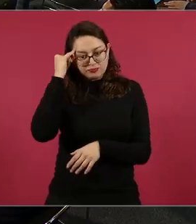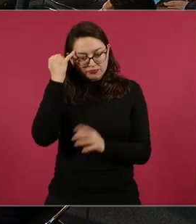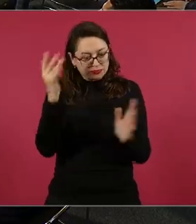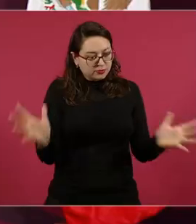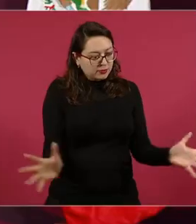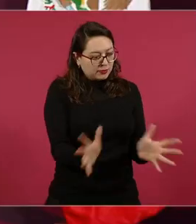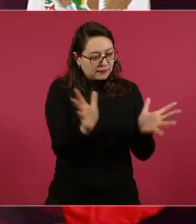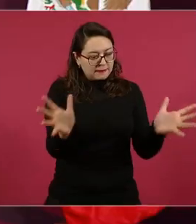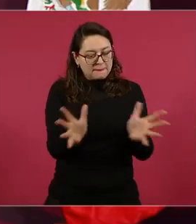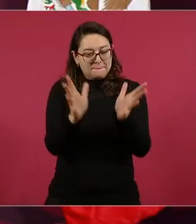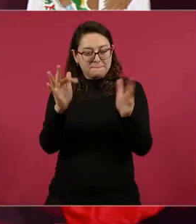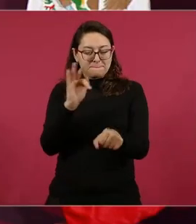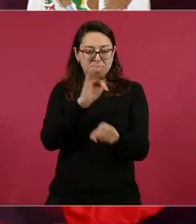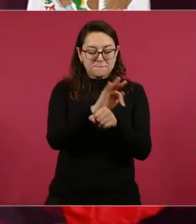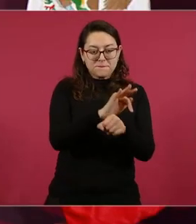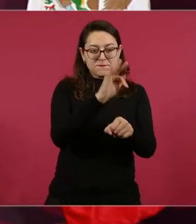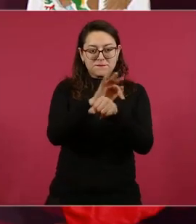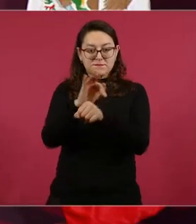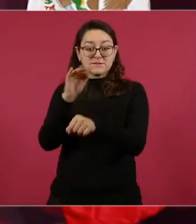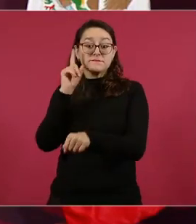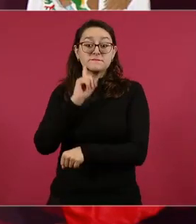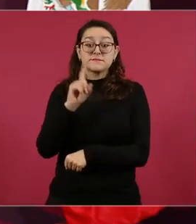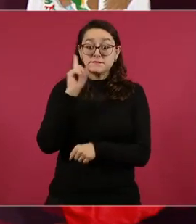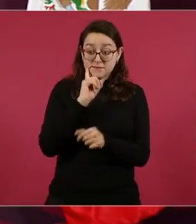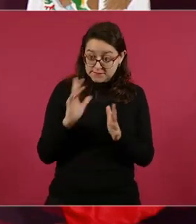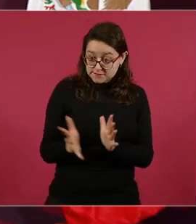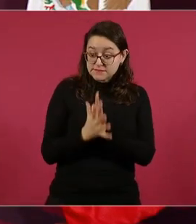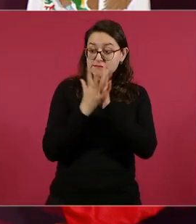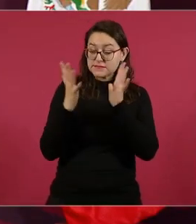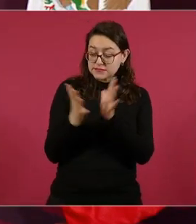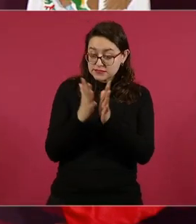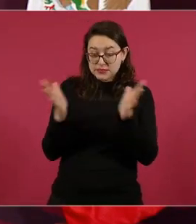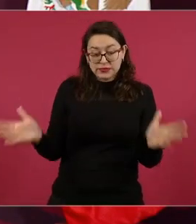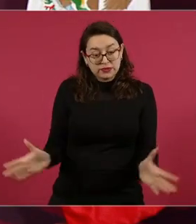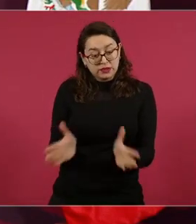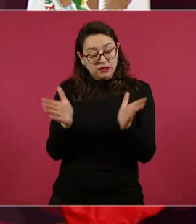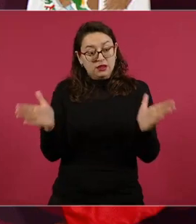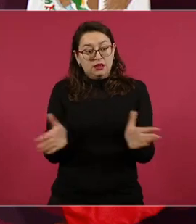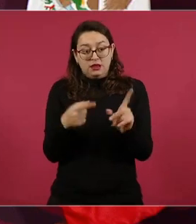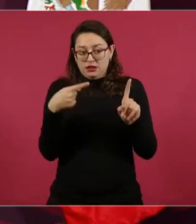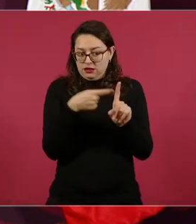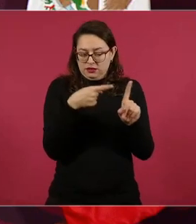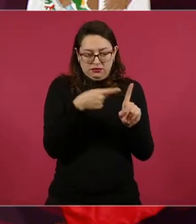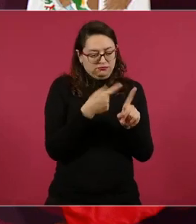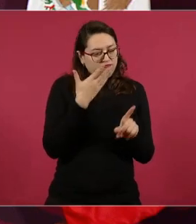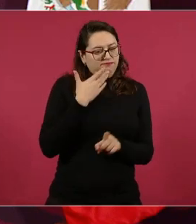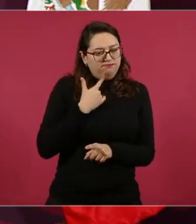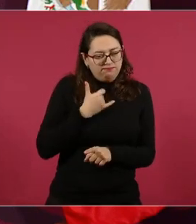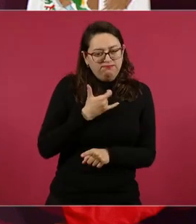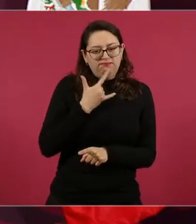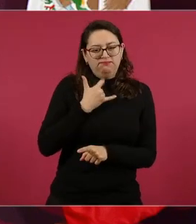la educación y la participación de las mujeres en la vida pública.